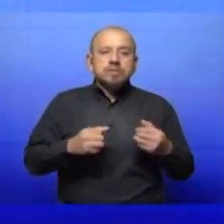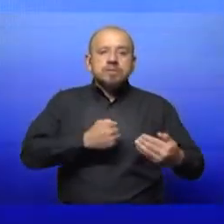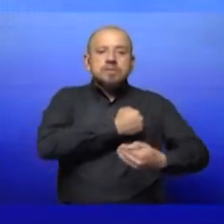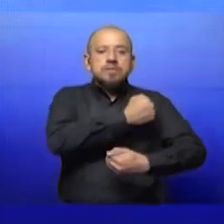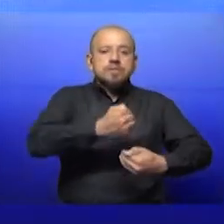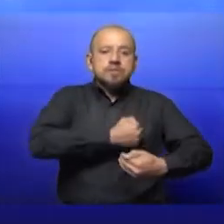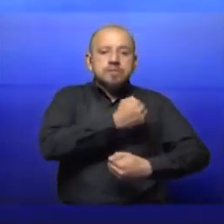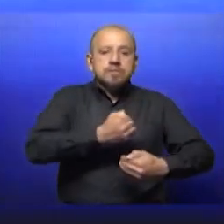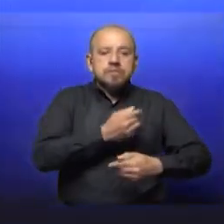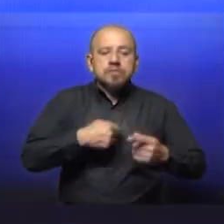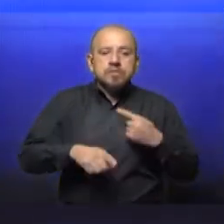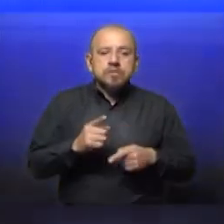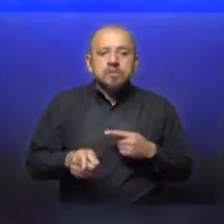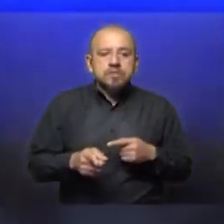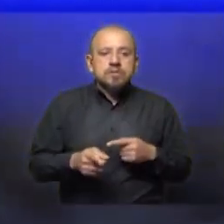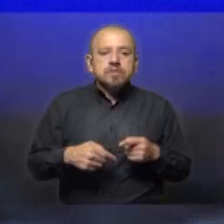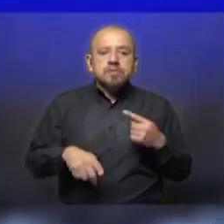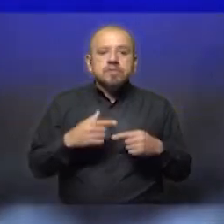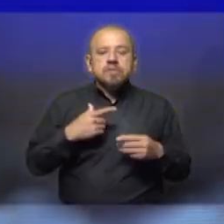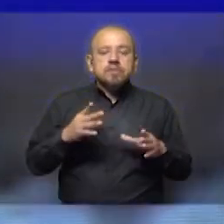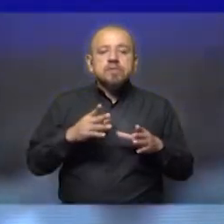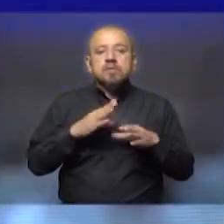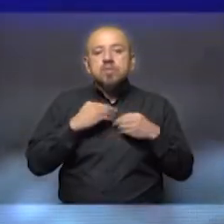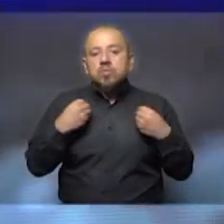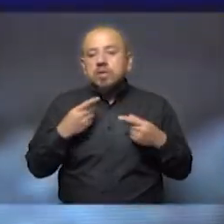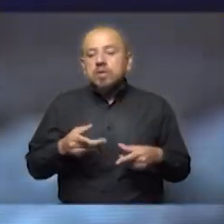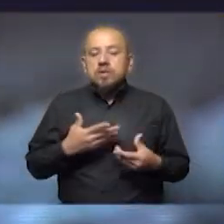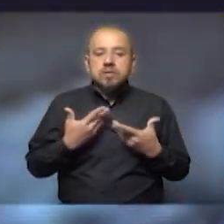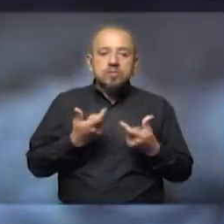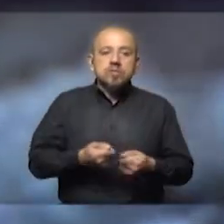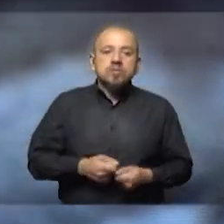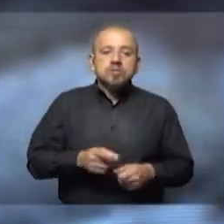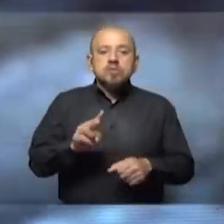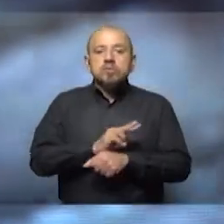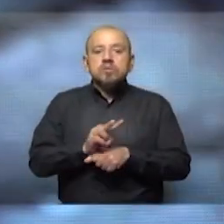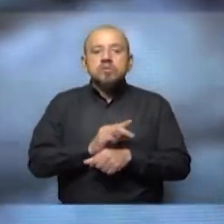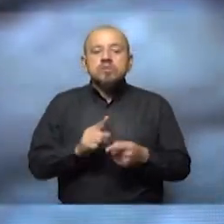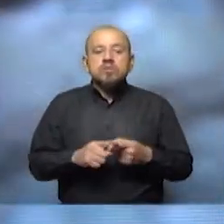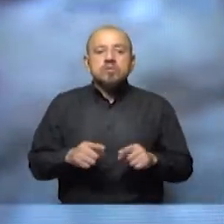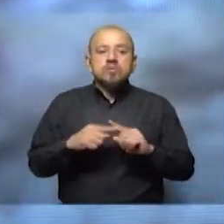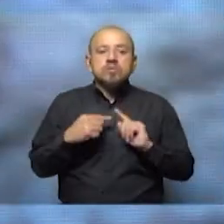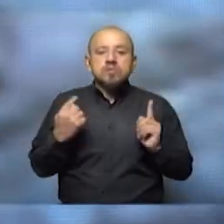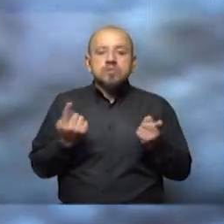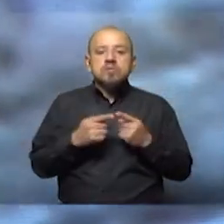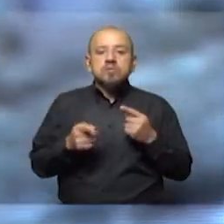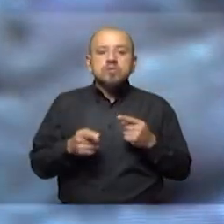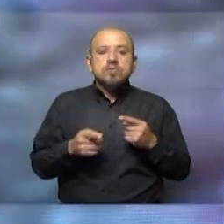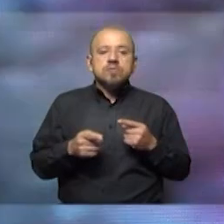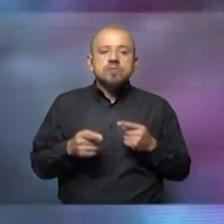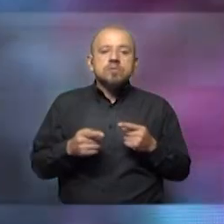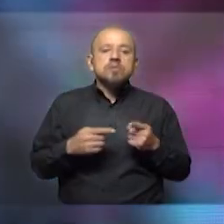Ollas no sé el despliegue de espacios de apoyo escolar espacios de Cuidado colectivo entre vecinas